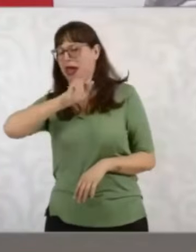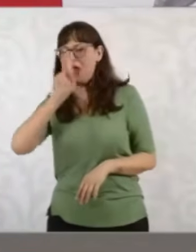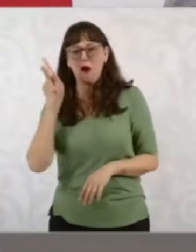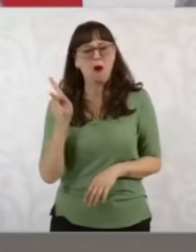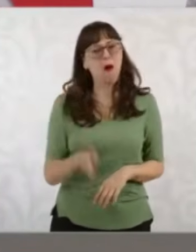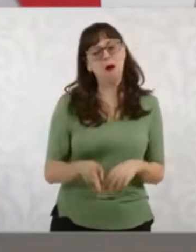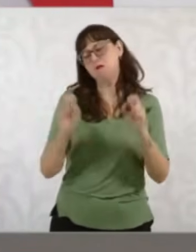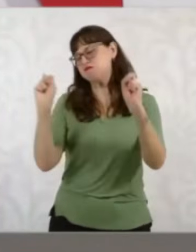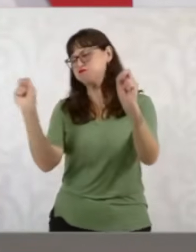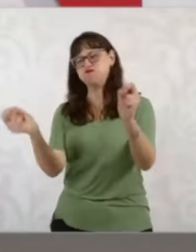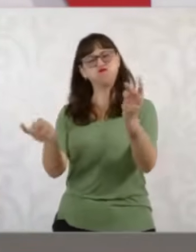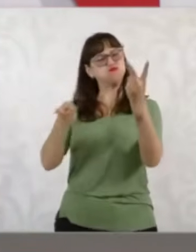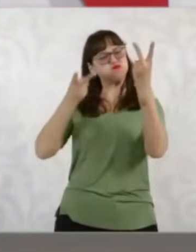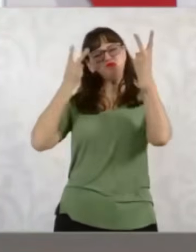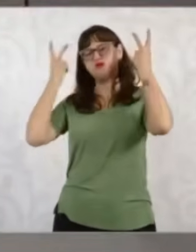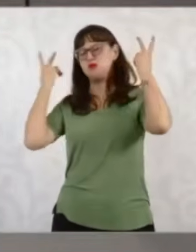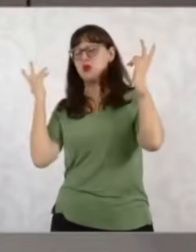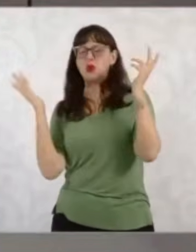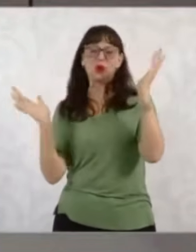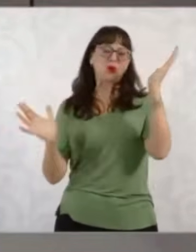diferentes medios cómo